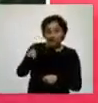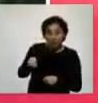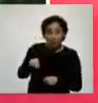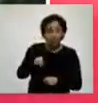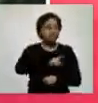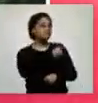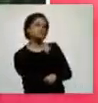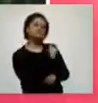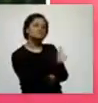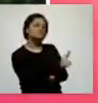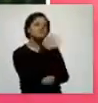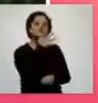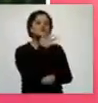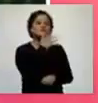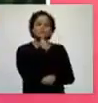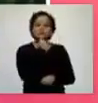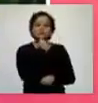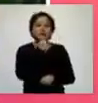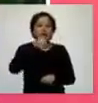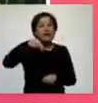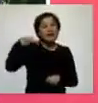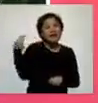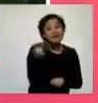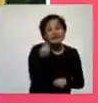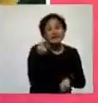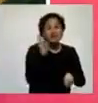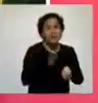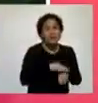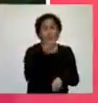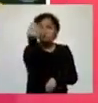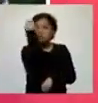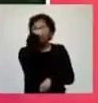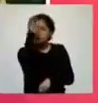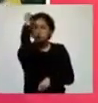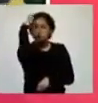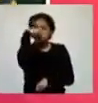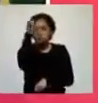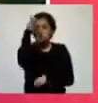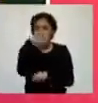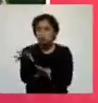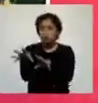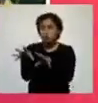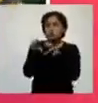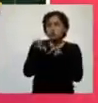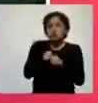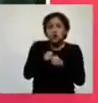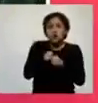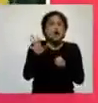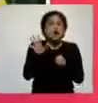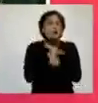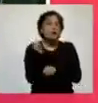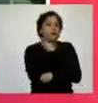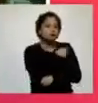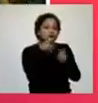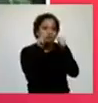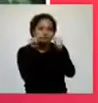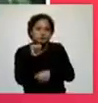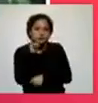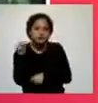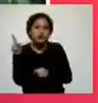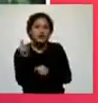Claro que no. Se necesita de mucha experiencia. De lo contrario, puedes quedar atrapada entre los